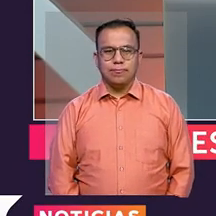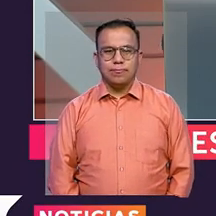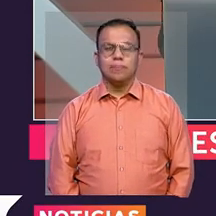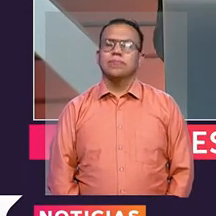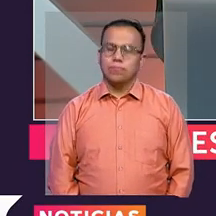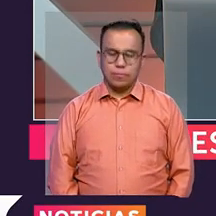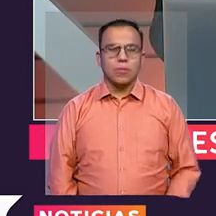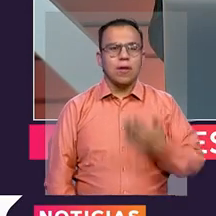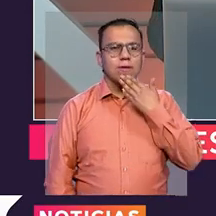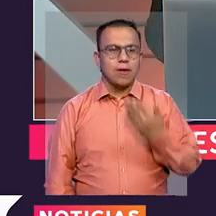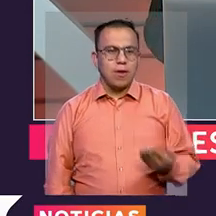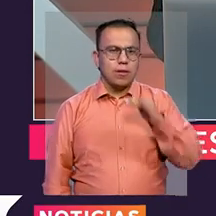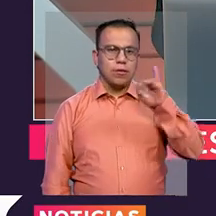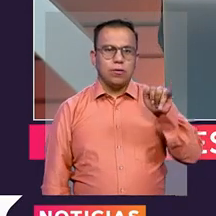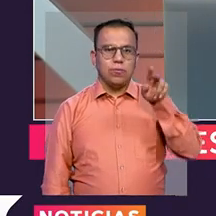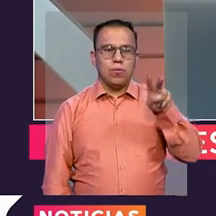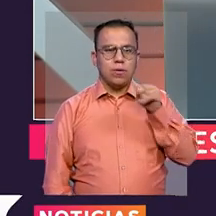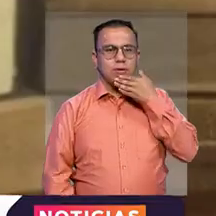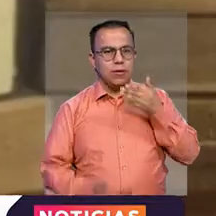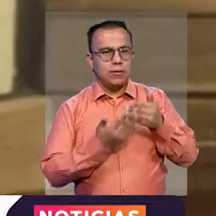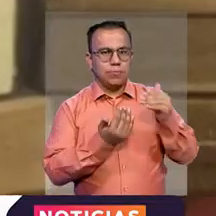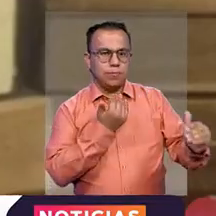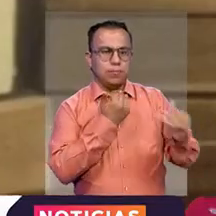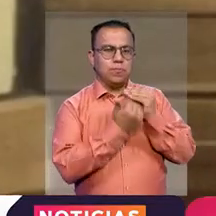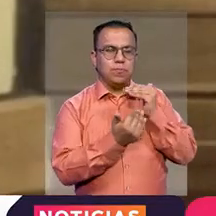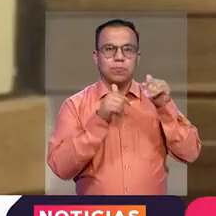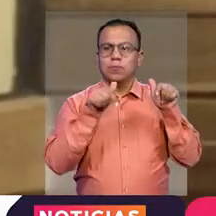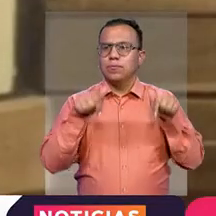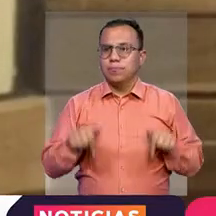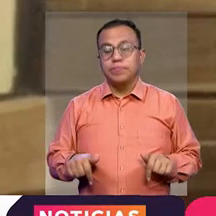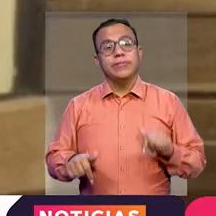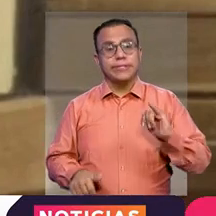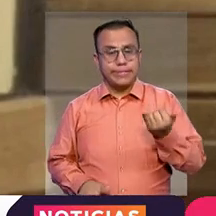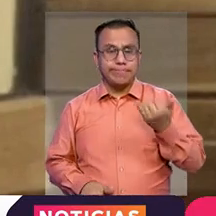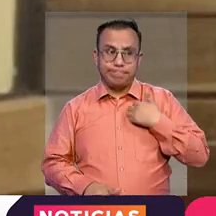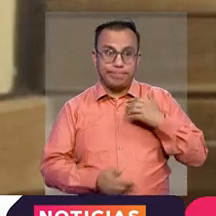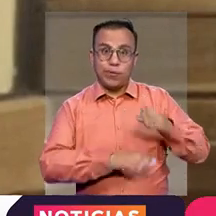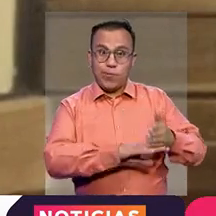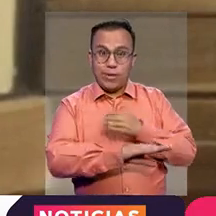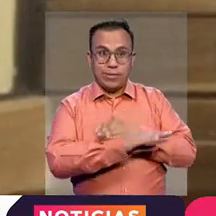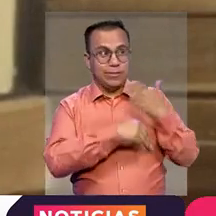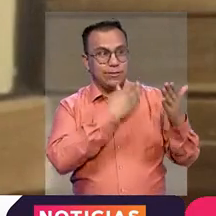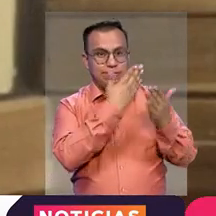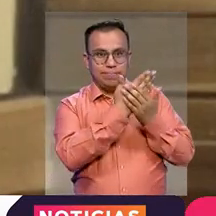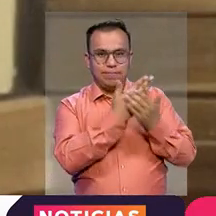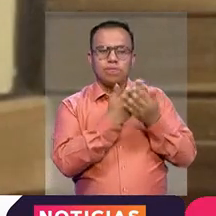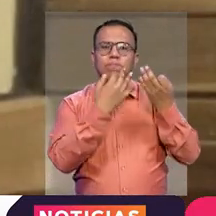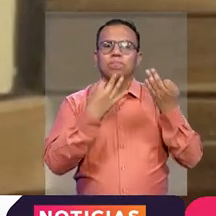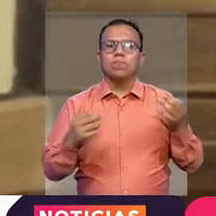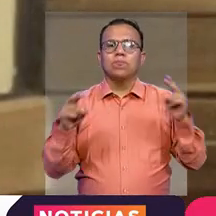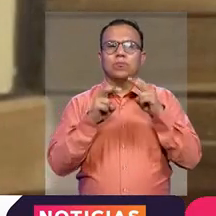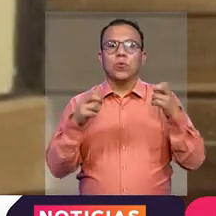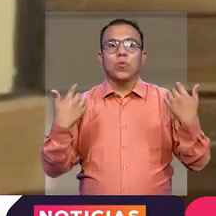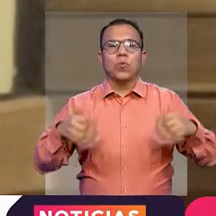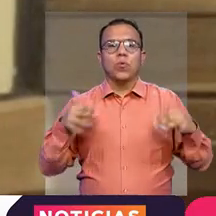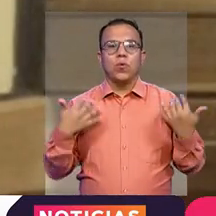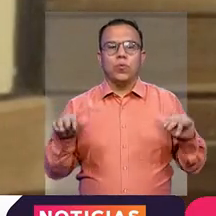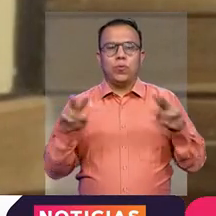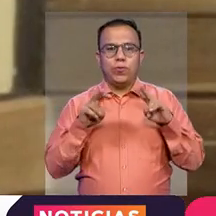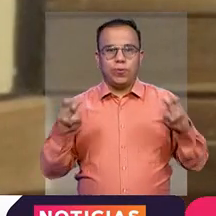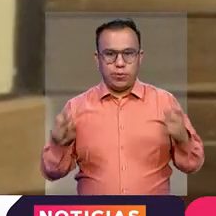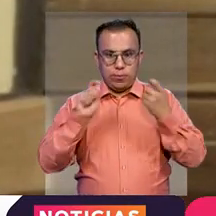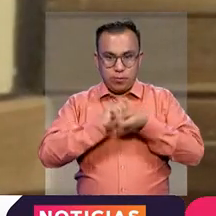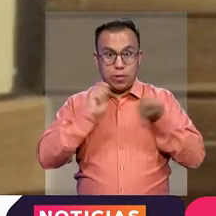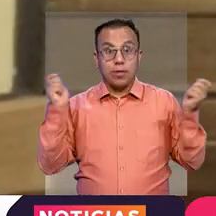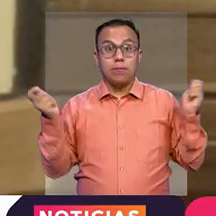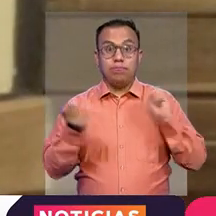Juan Carlos, muchas gracias por la invitación. Y sí, como usted lo ha dicho, se viene sin duda alguna un cambio